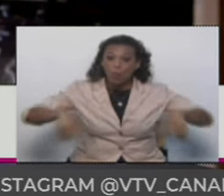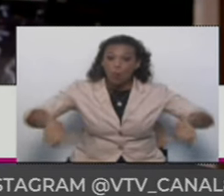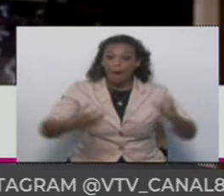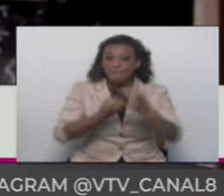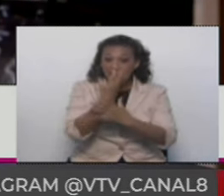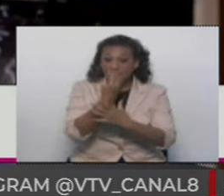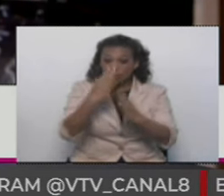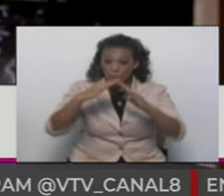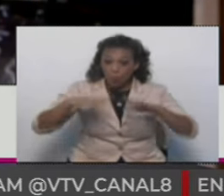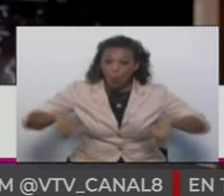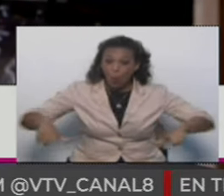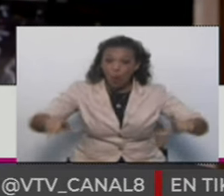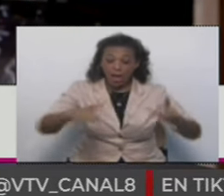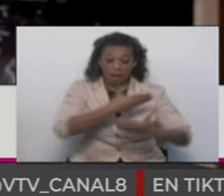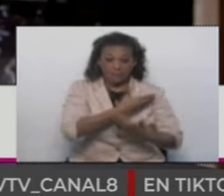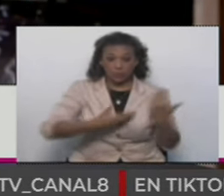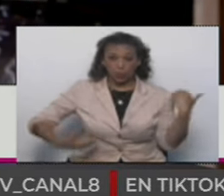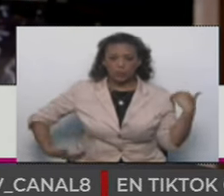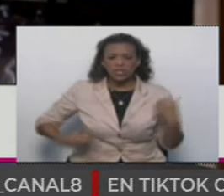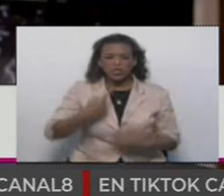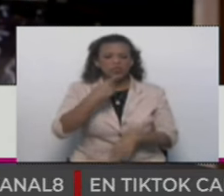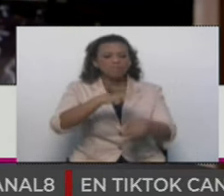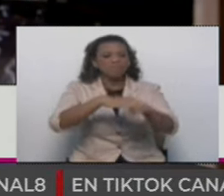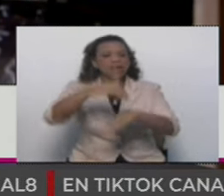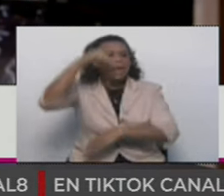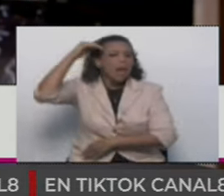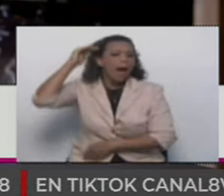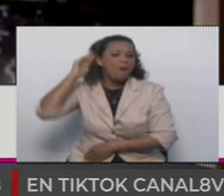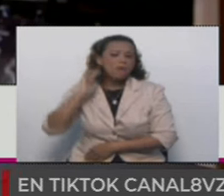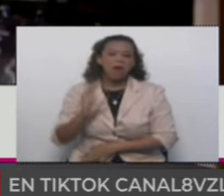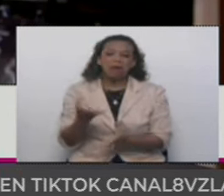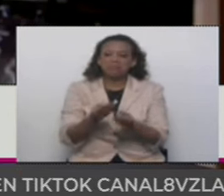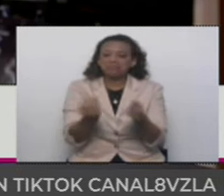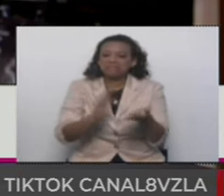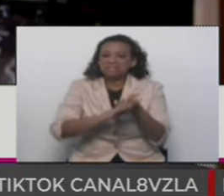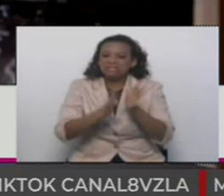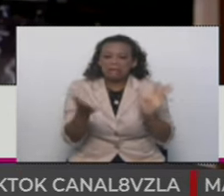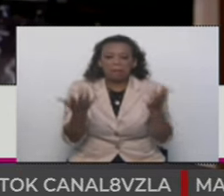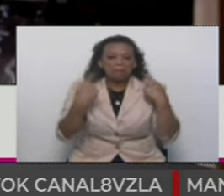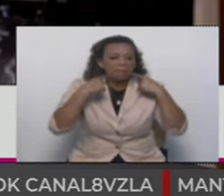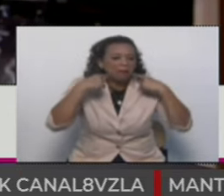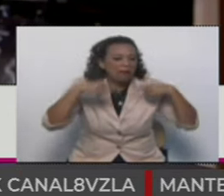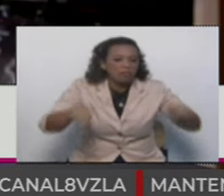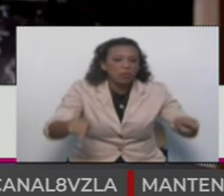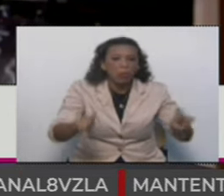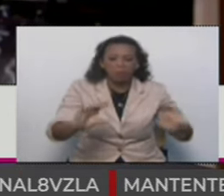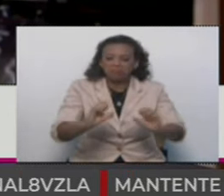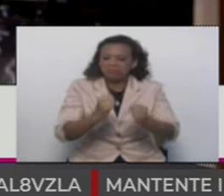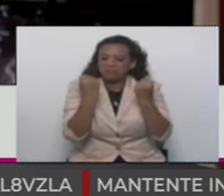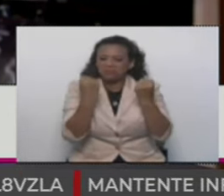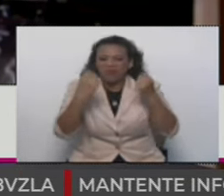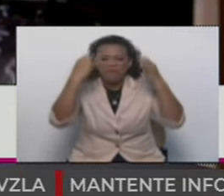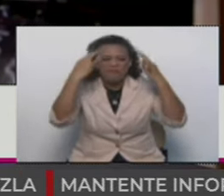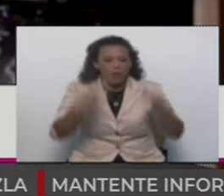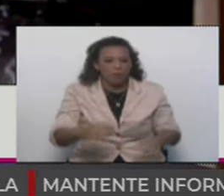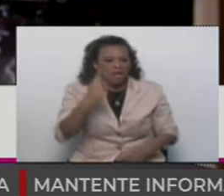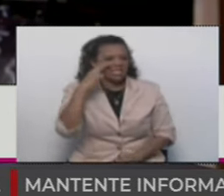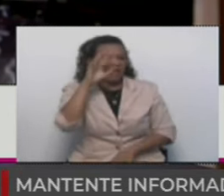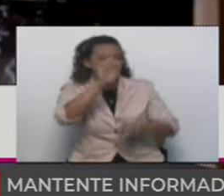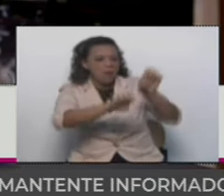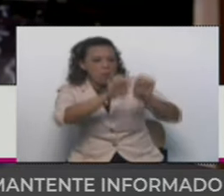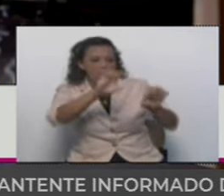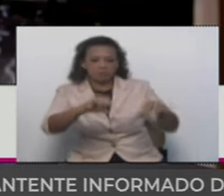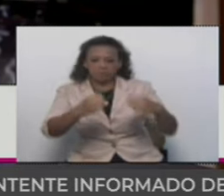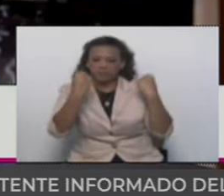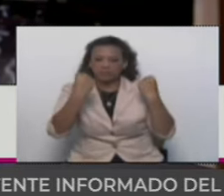dije. La Sayona se espichó, porque el fracaso era brutal, aquí en el